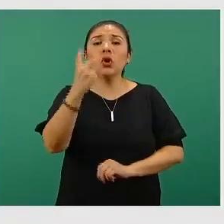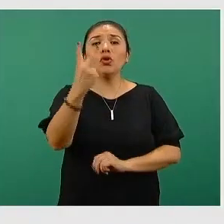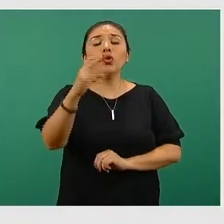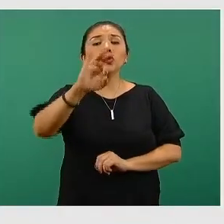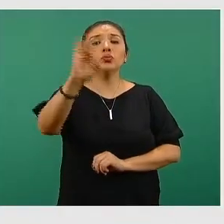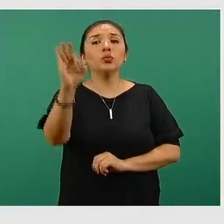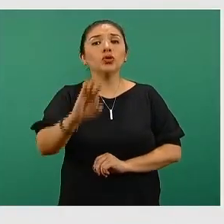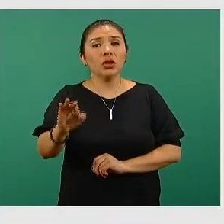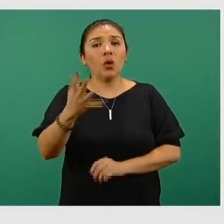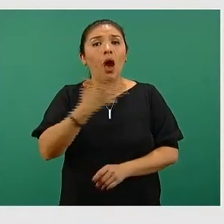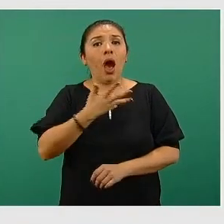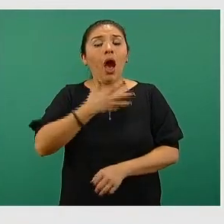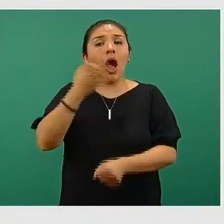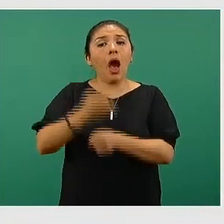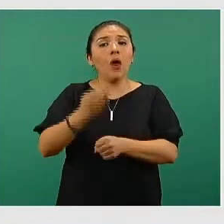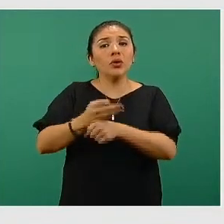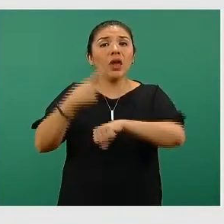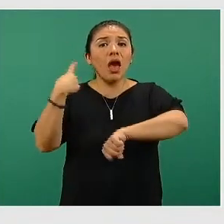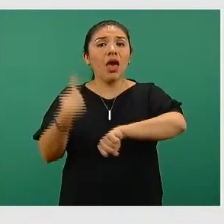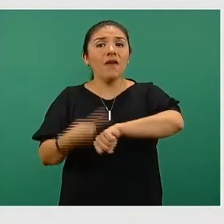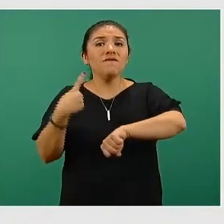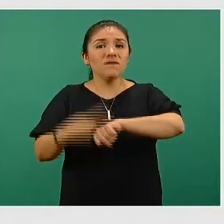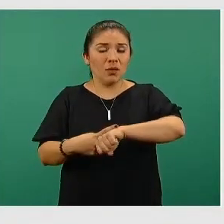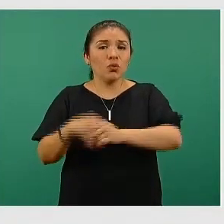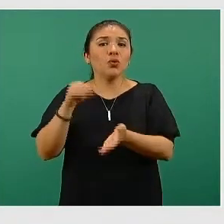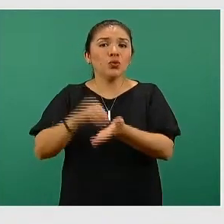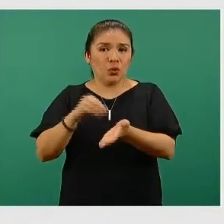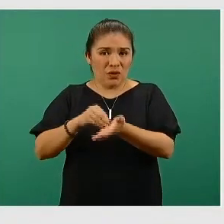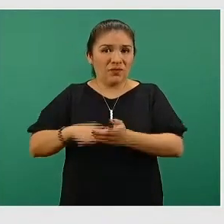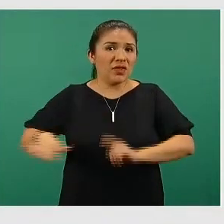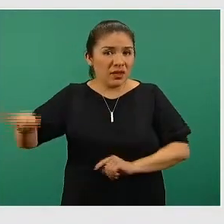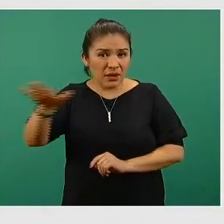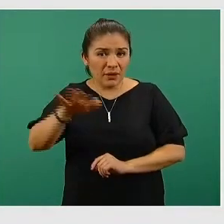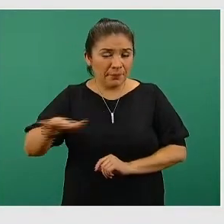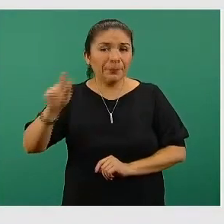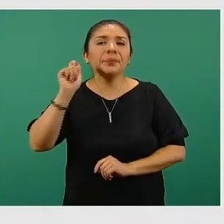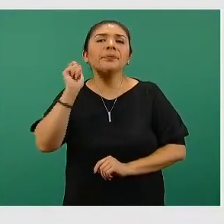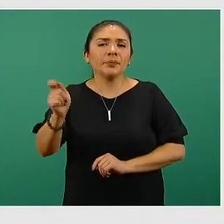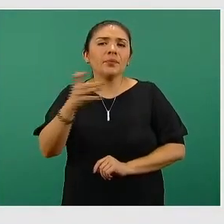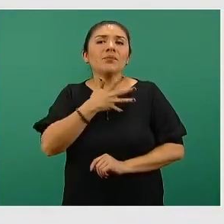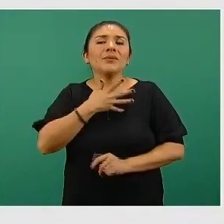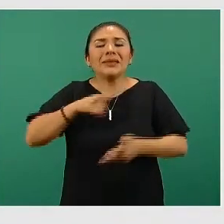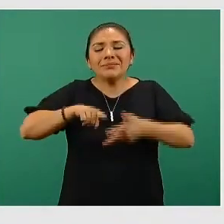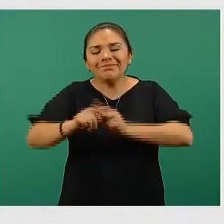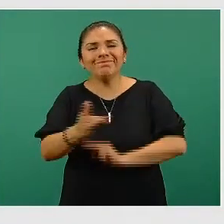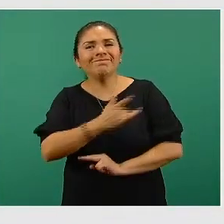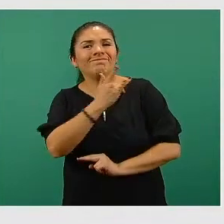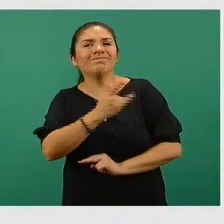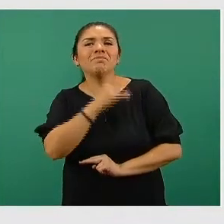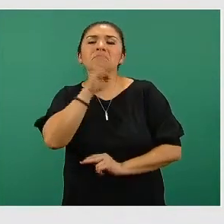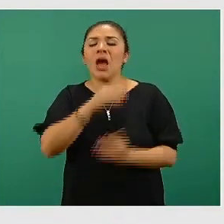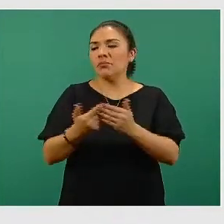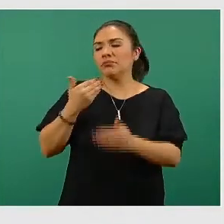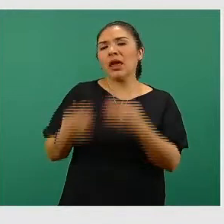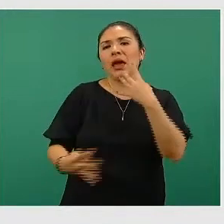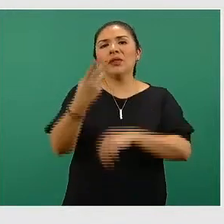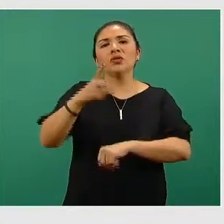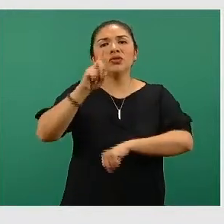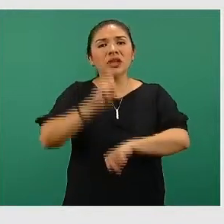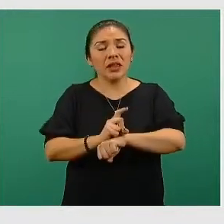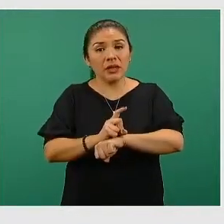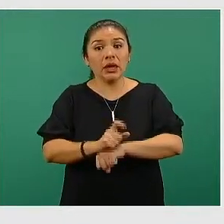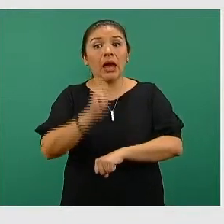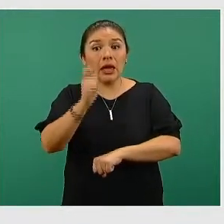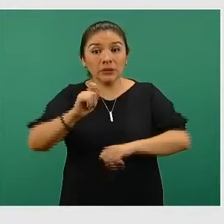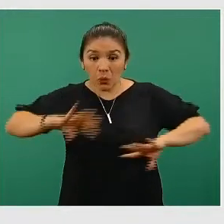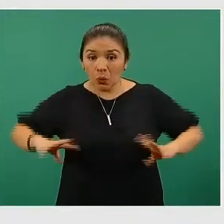2% actualmente son lo que se consideran activos, porque tienen el inicio de síntomas en los últimos 14 días, y en